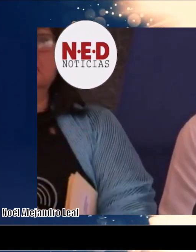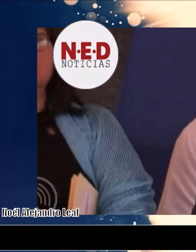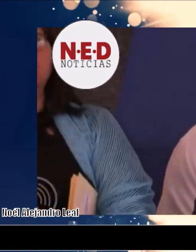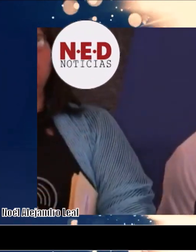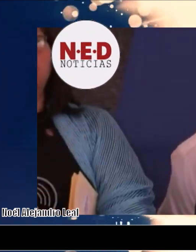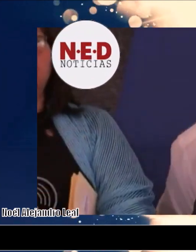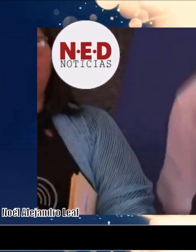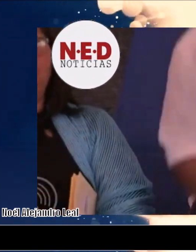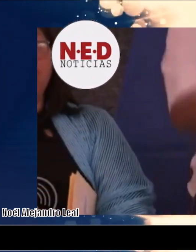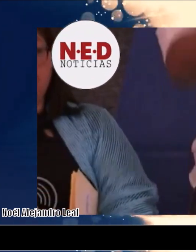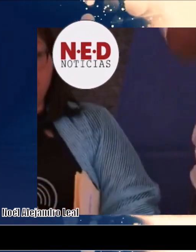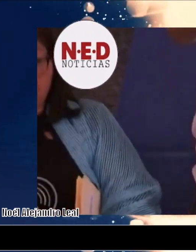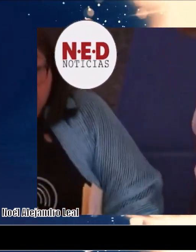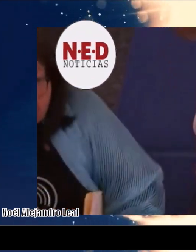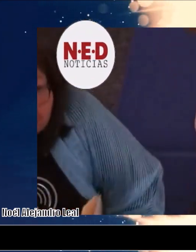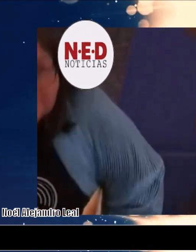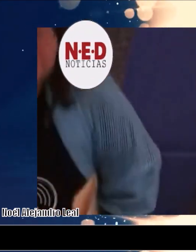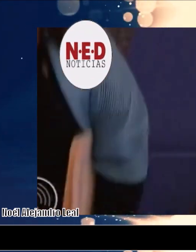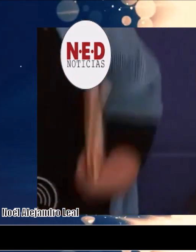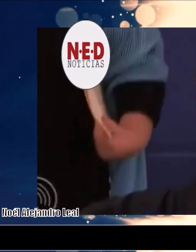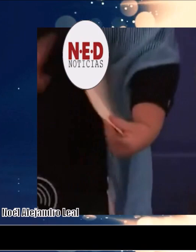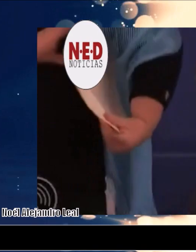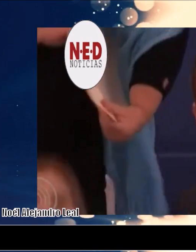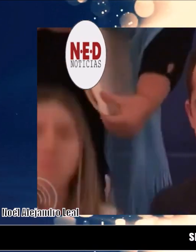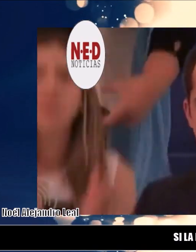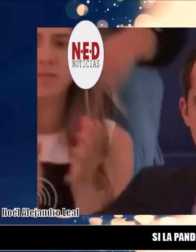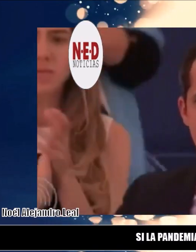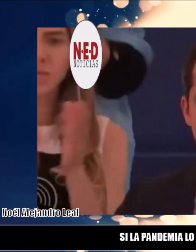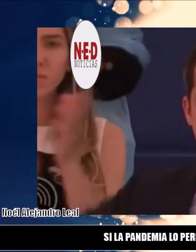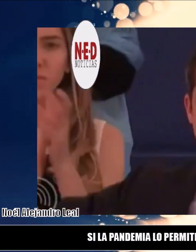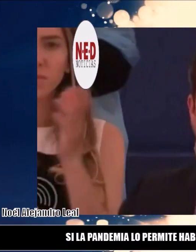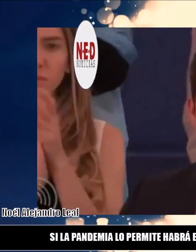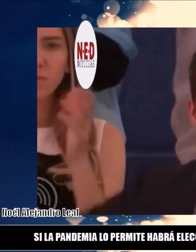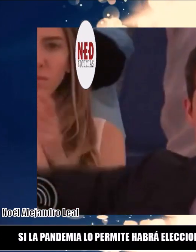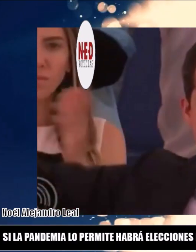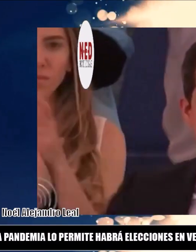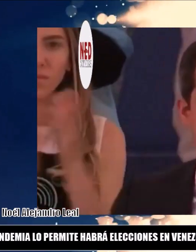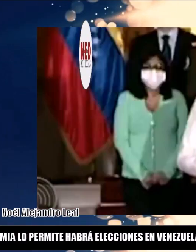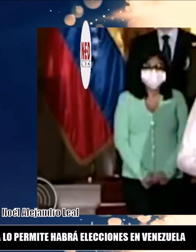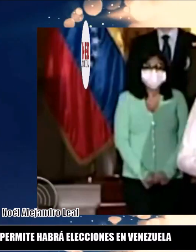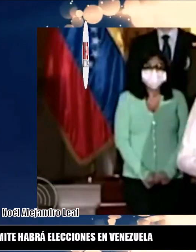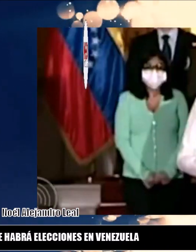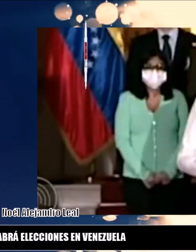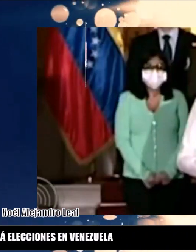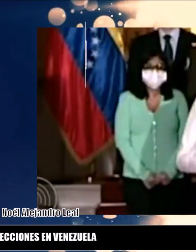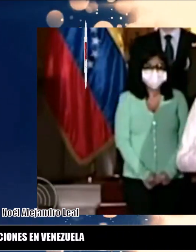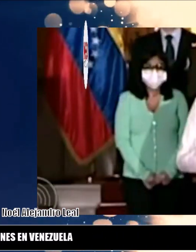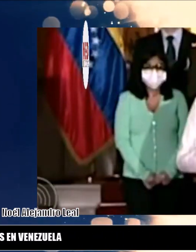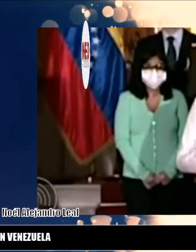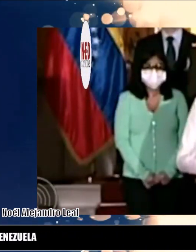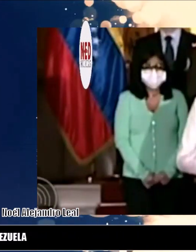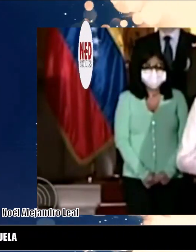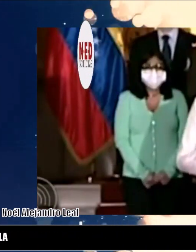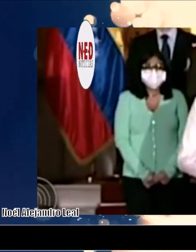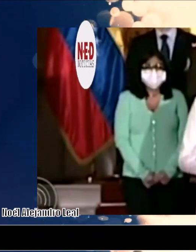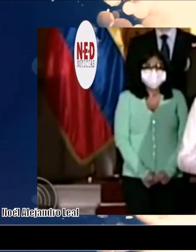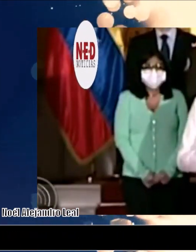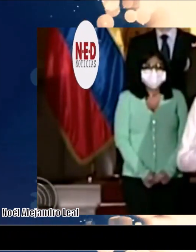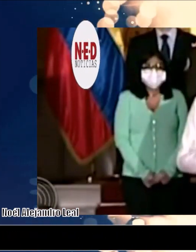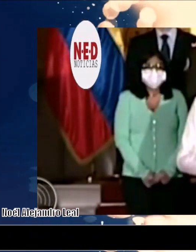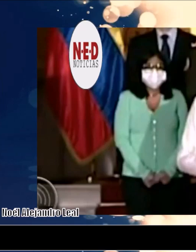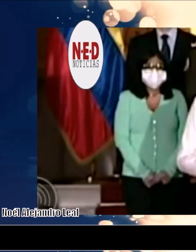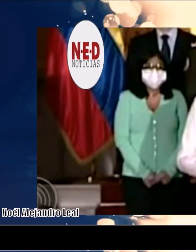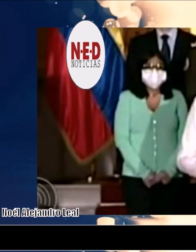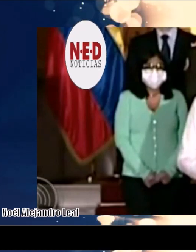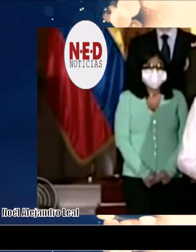para su elección, pues. La propuesta mágica de esa oposición que ha tenido durante 5 años el